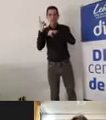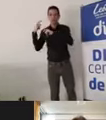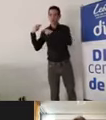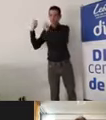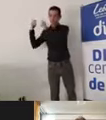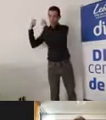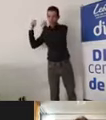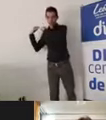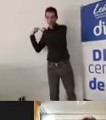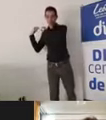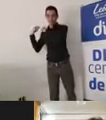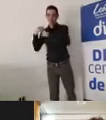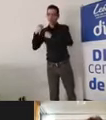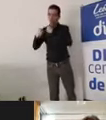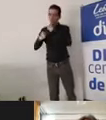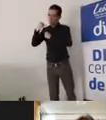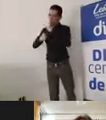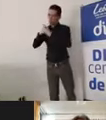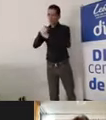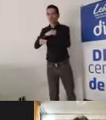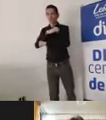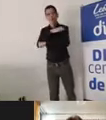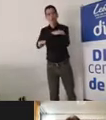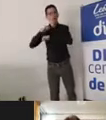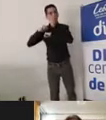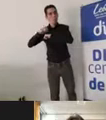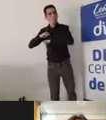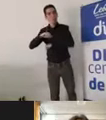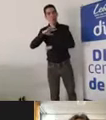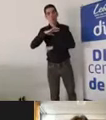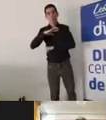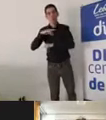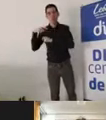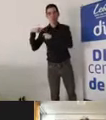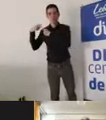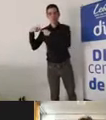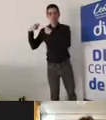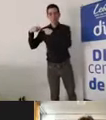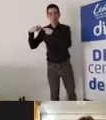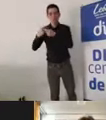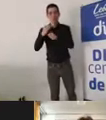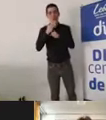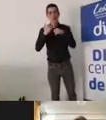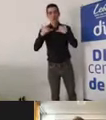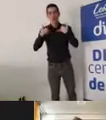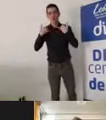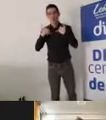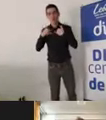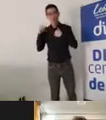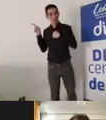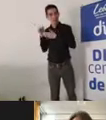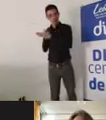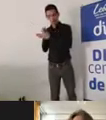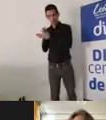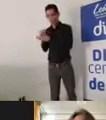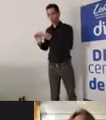adultos, hace 30 años tomaron decisiones que hoy los jóvenes de 20 años y de 30 están viviendo. Y producto de esas decisiones es que hoy